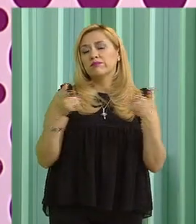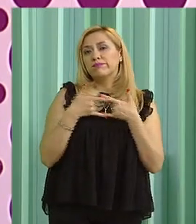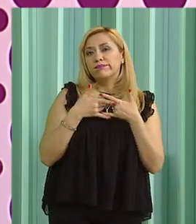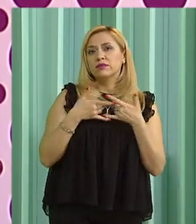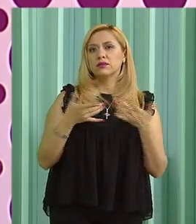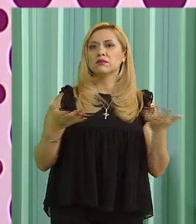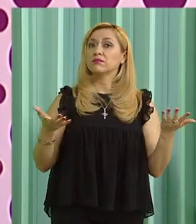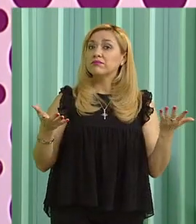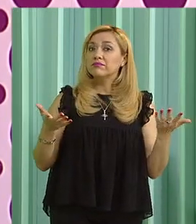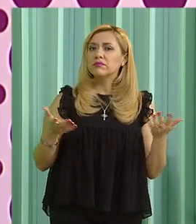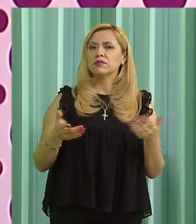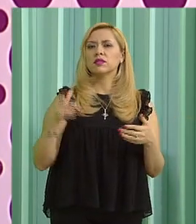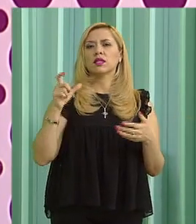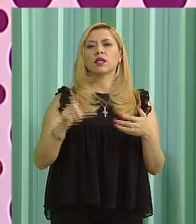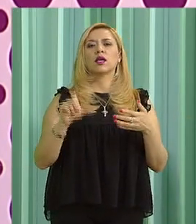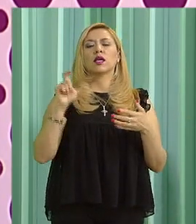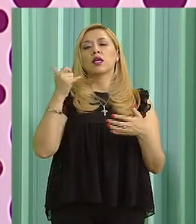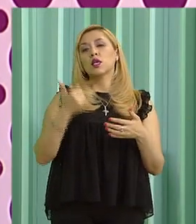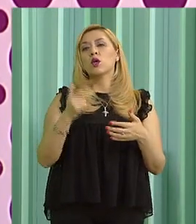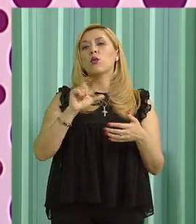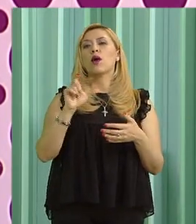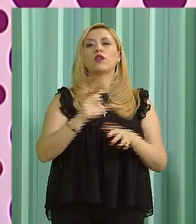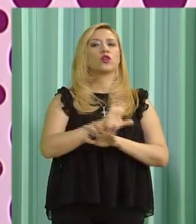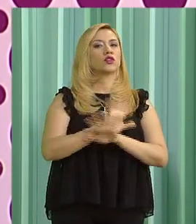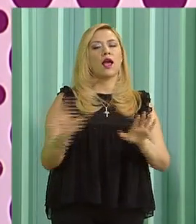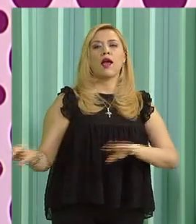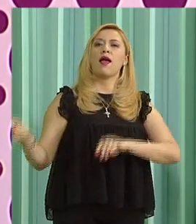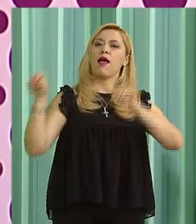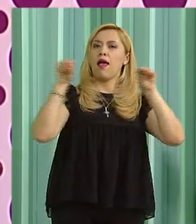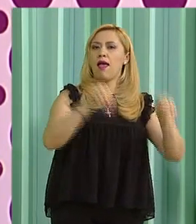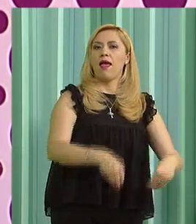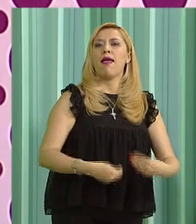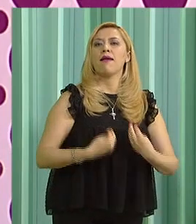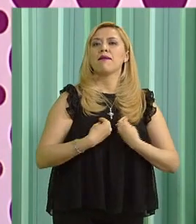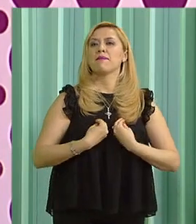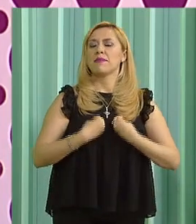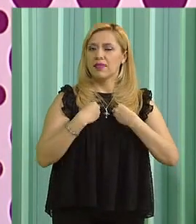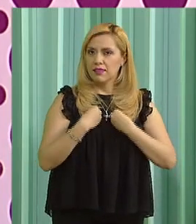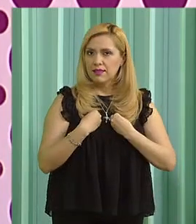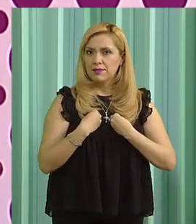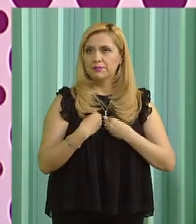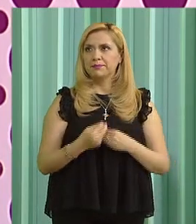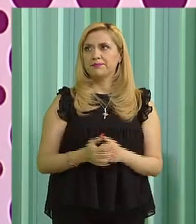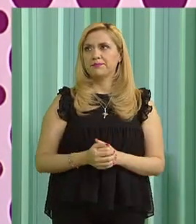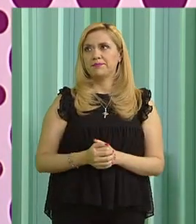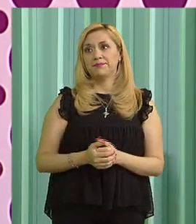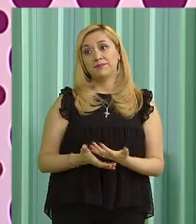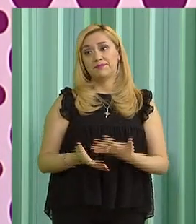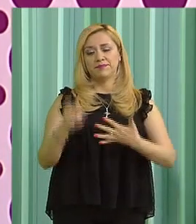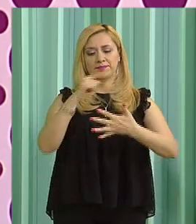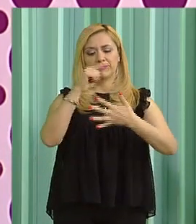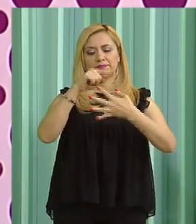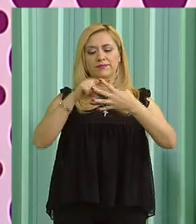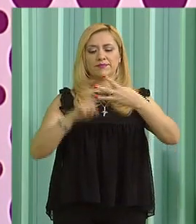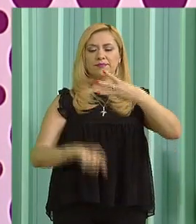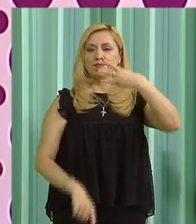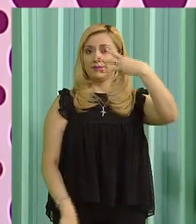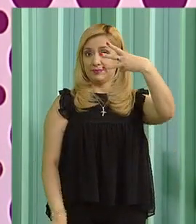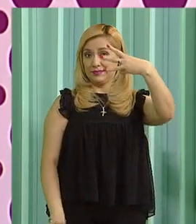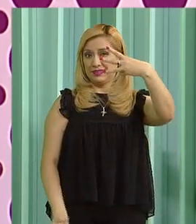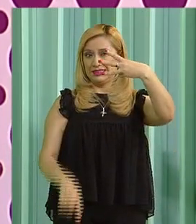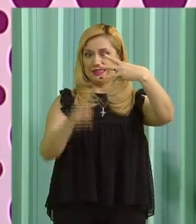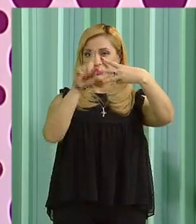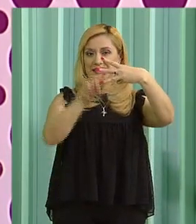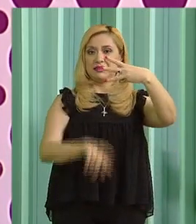el momento postmigratorio. ¿De acuerdo? Entonces, en estos 3 momentos